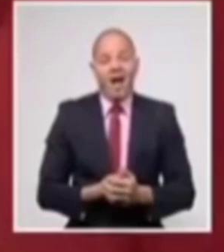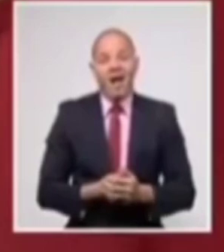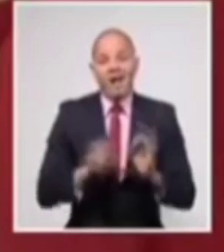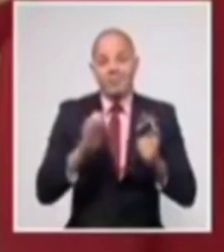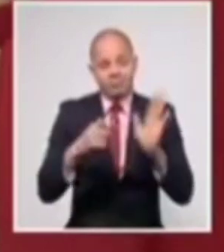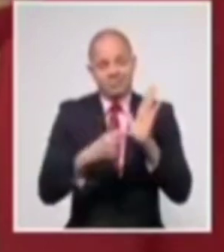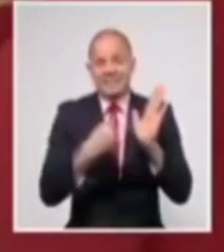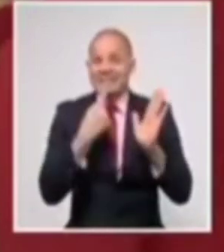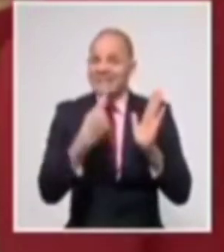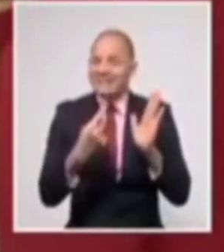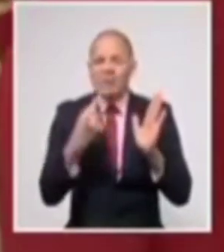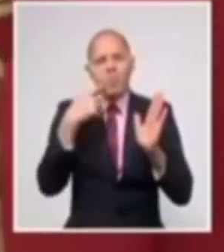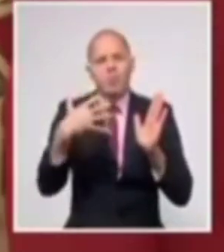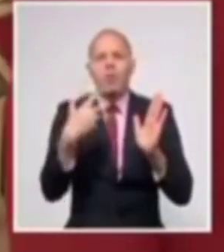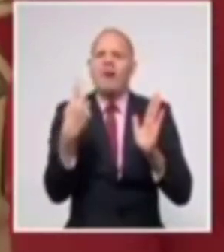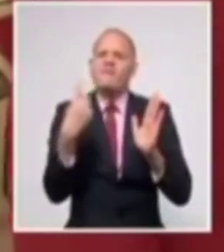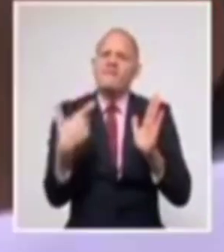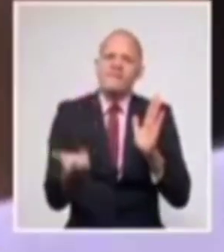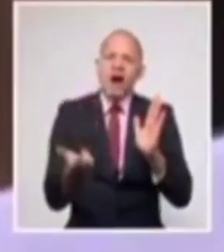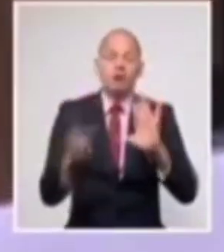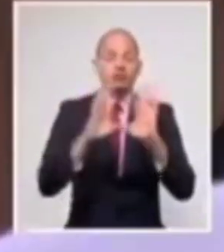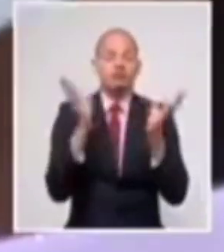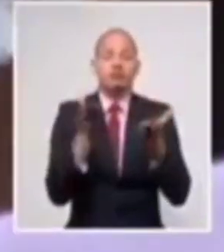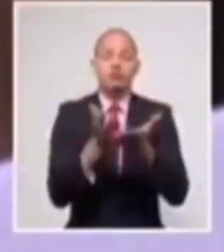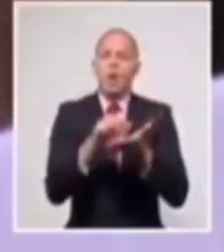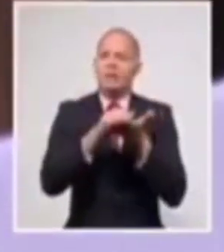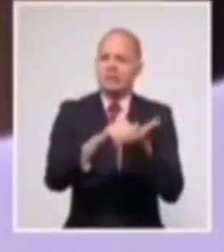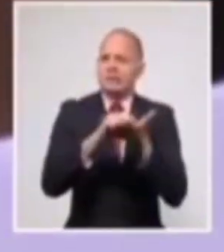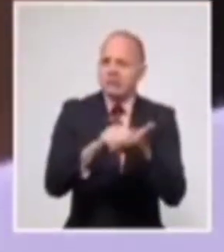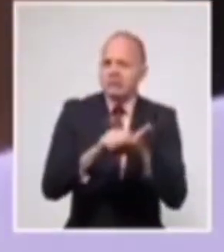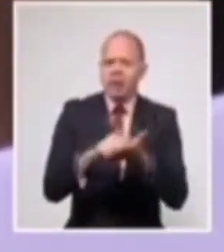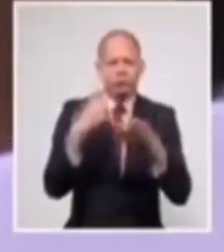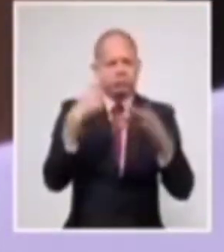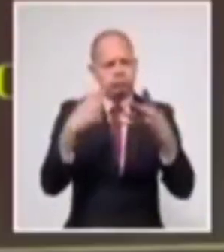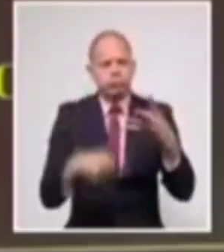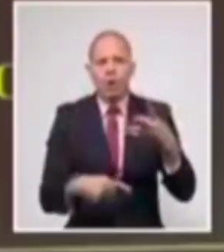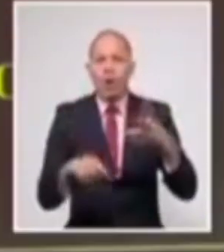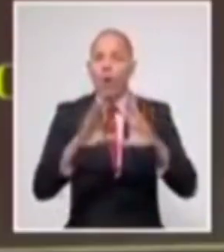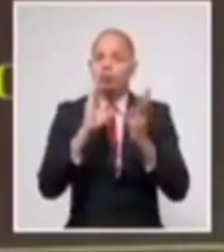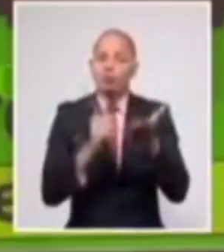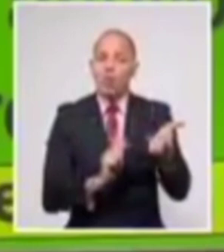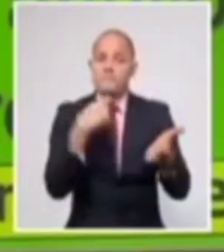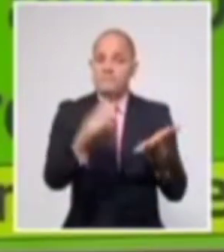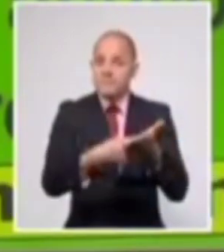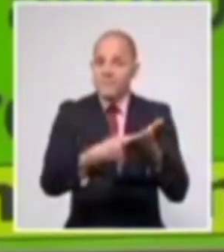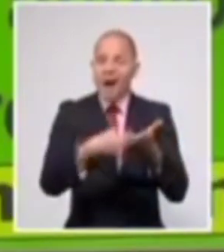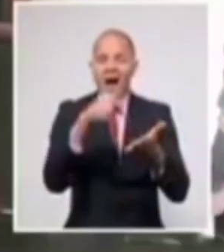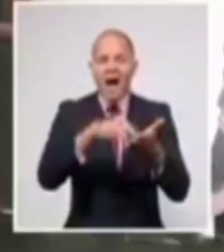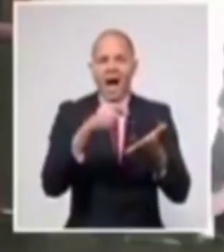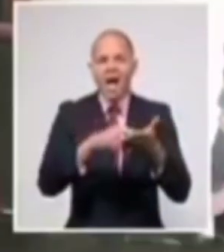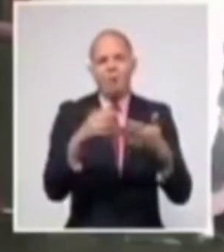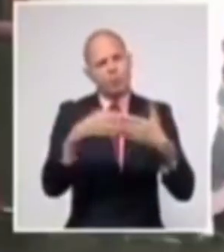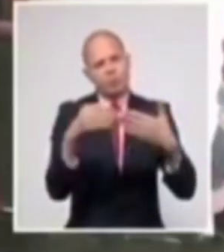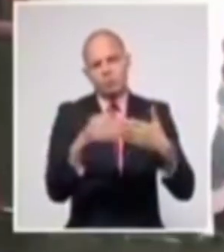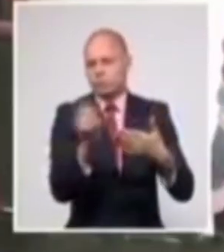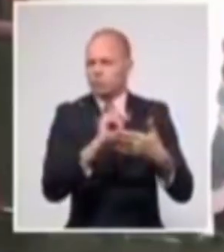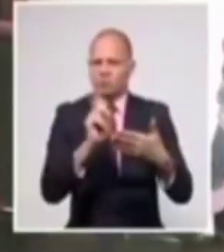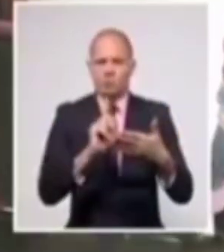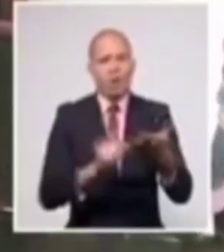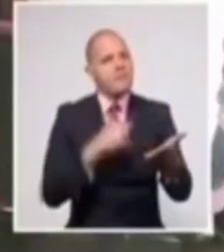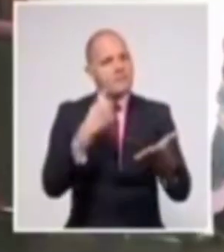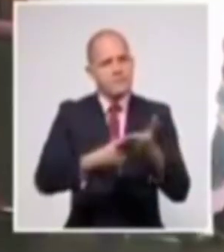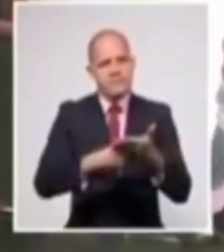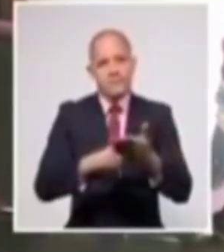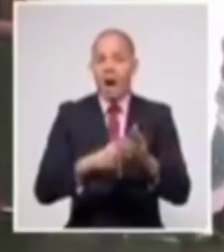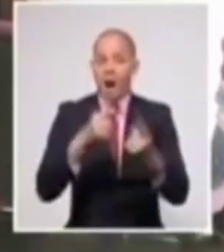exista una oferta estable y de calidad de bienes y servicios que puedan ser adquiridos en la moneda nacional y la necesidad de crear